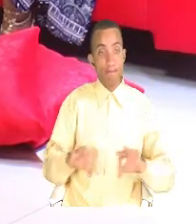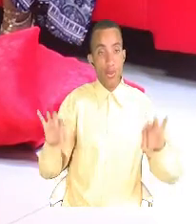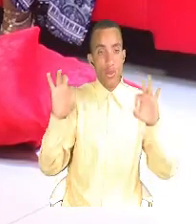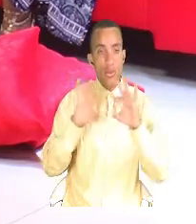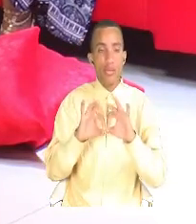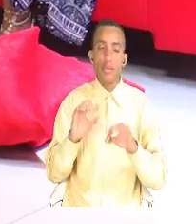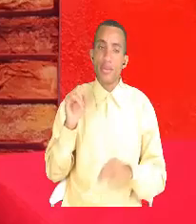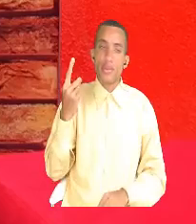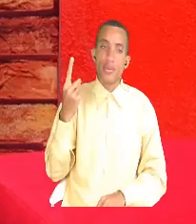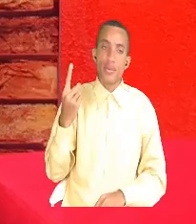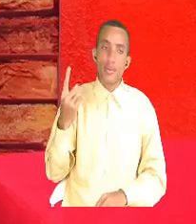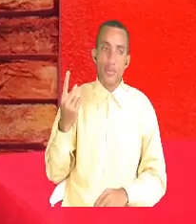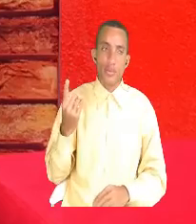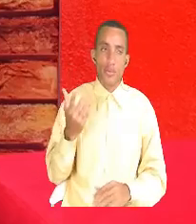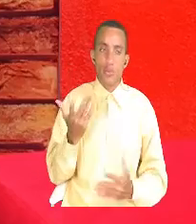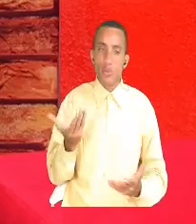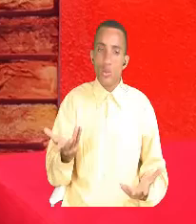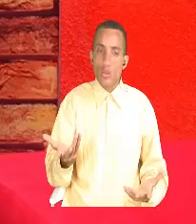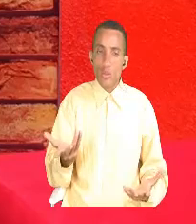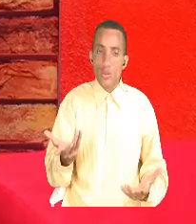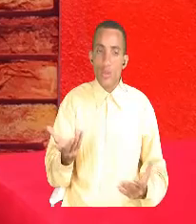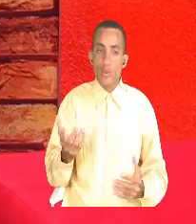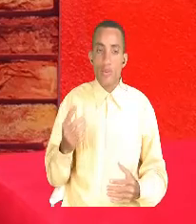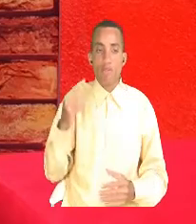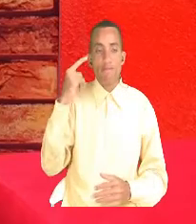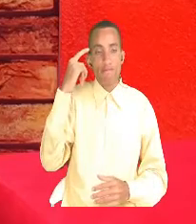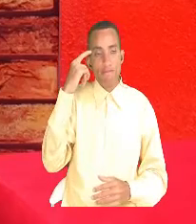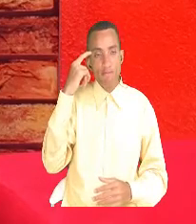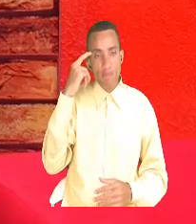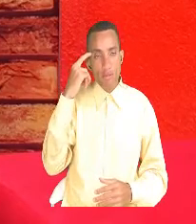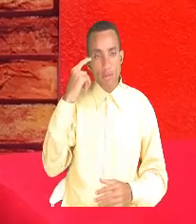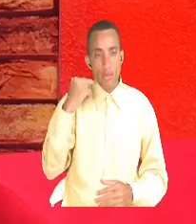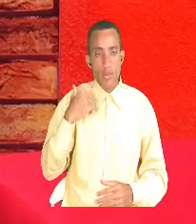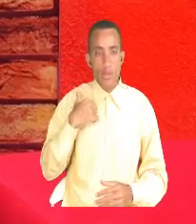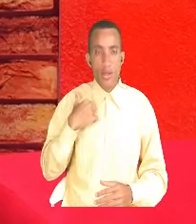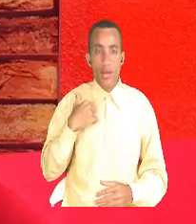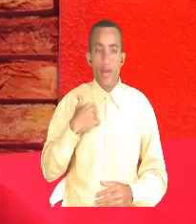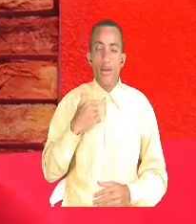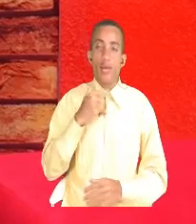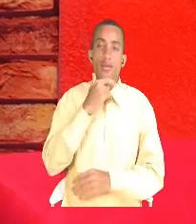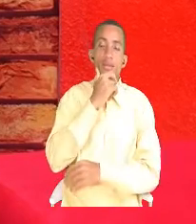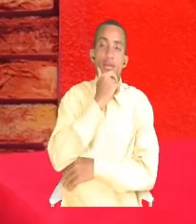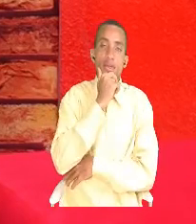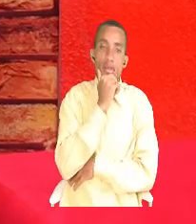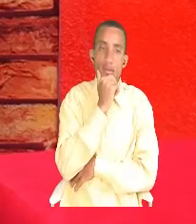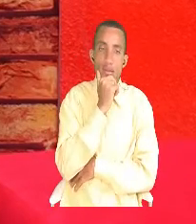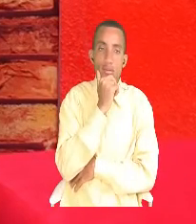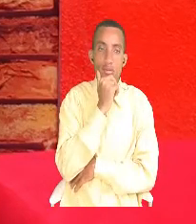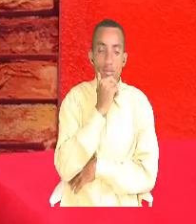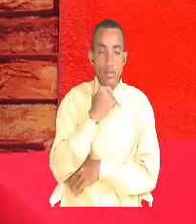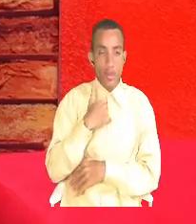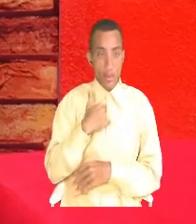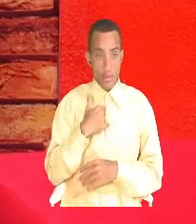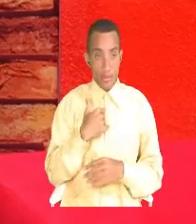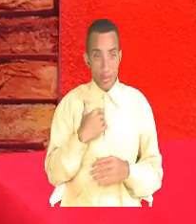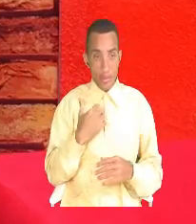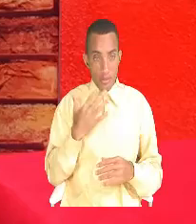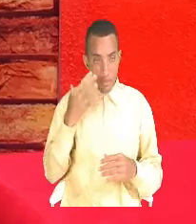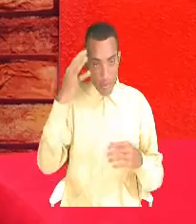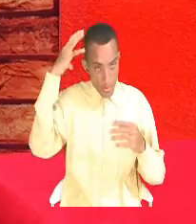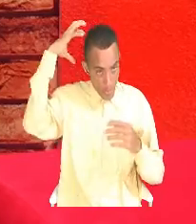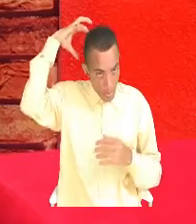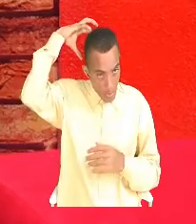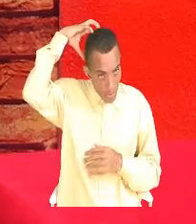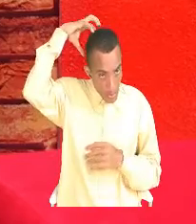todo es que debemos estar conscientes de nuestro estado, ¿verdad? Tomar conciencia si realmente es nuestro cerebro el que nos